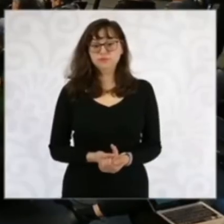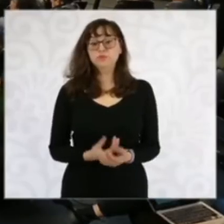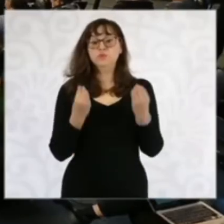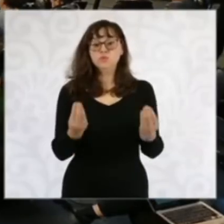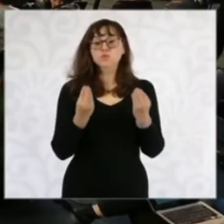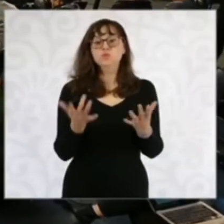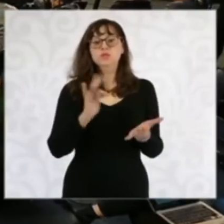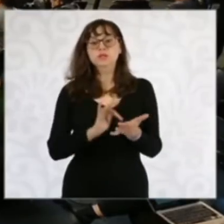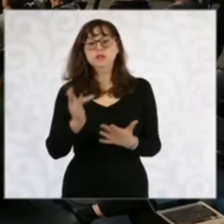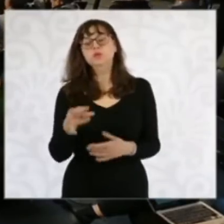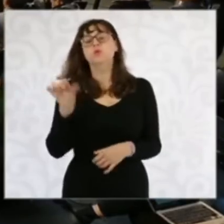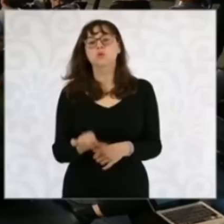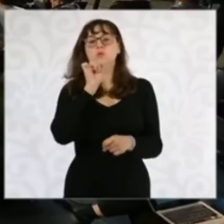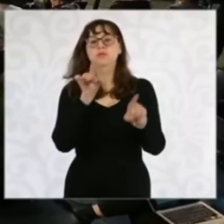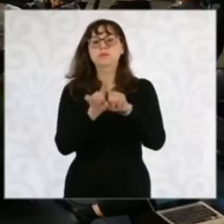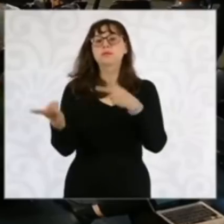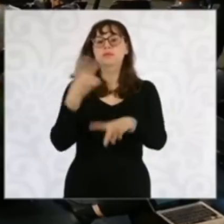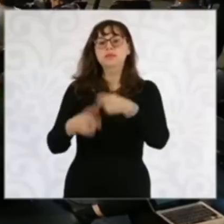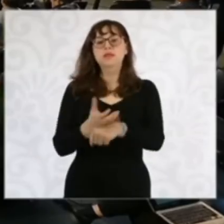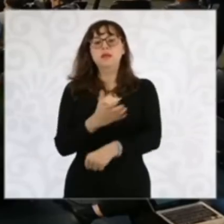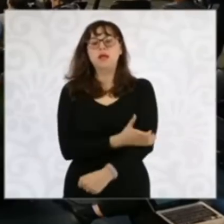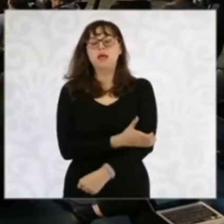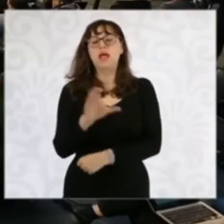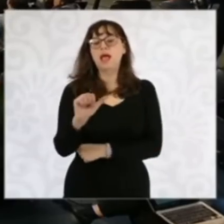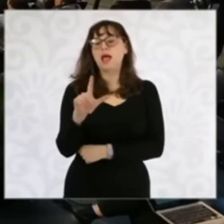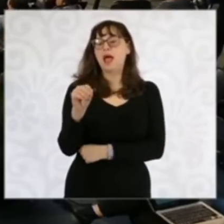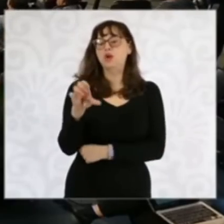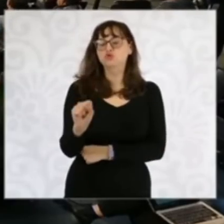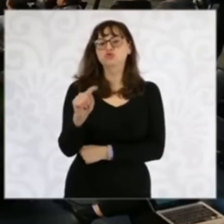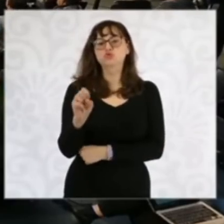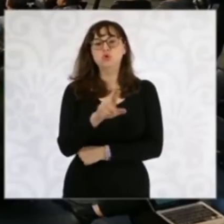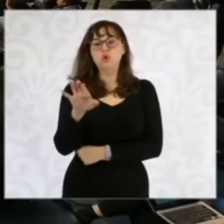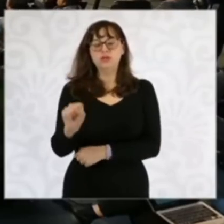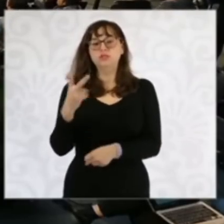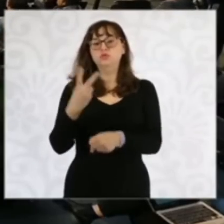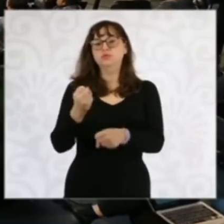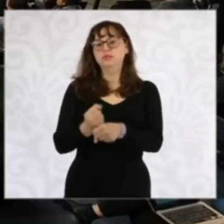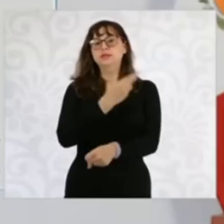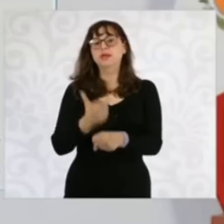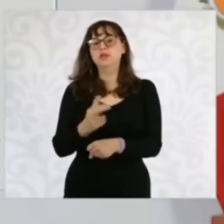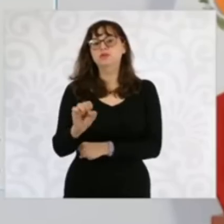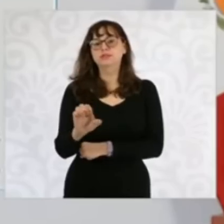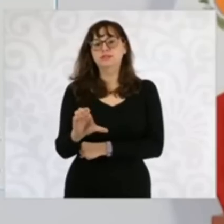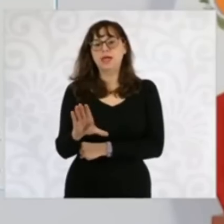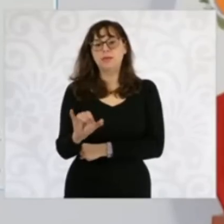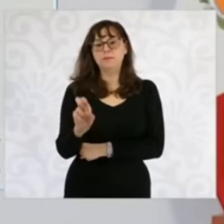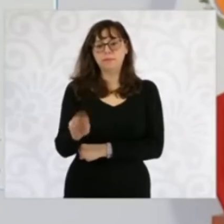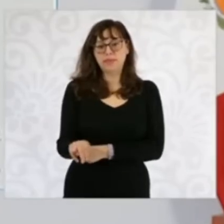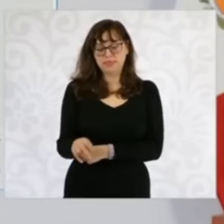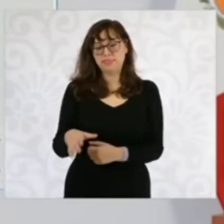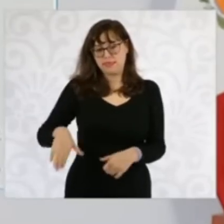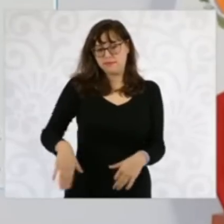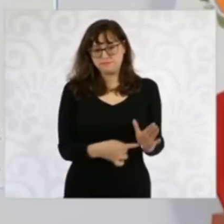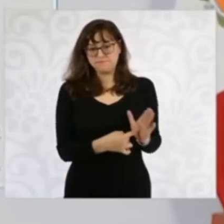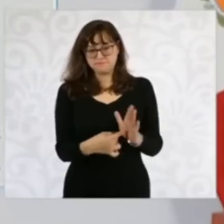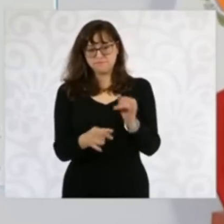Muchas gracias. Nos acompaña también Carlos Torres, subsecretario de Bienestar, y quien nos ayuda también con todos estos datos que presentó Zoe